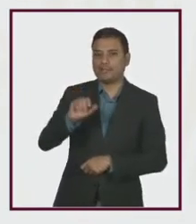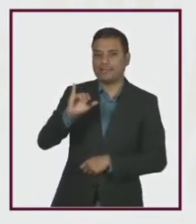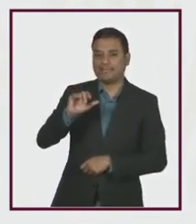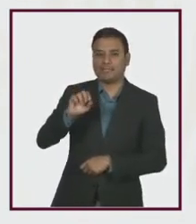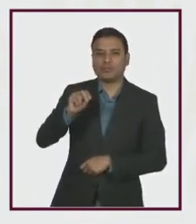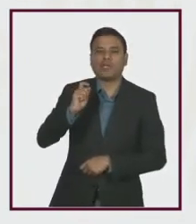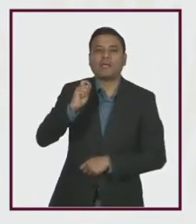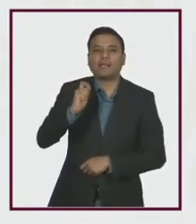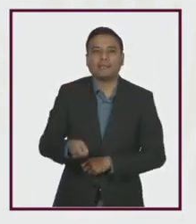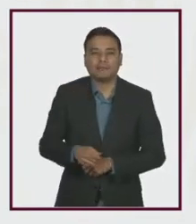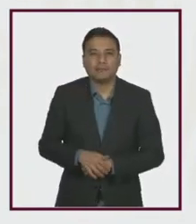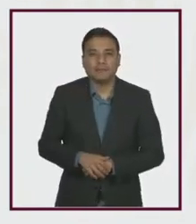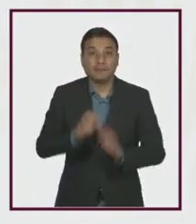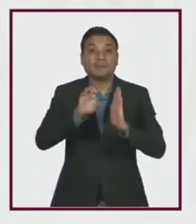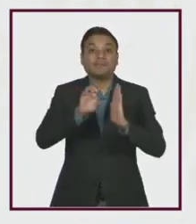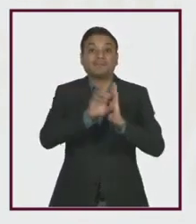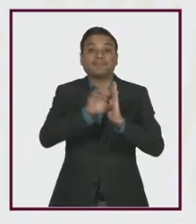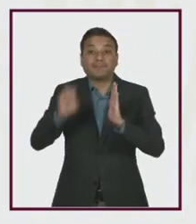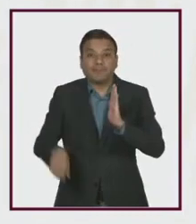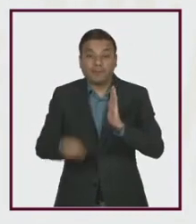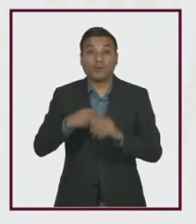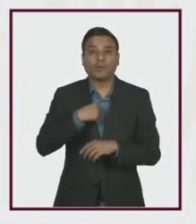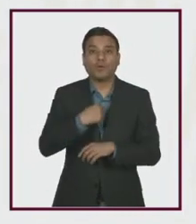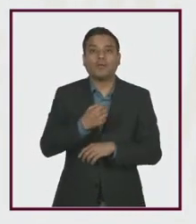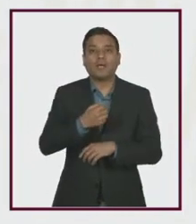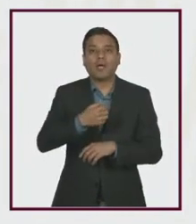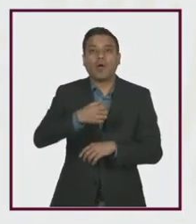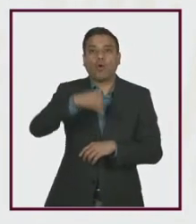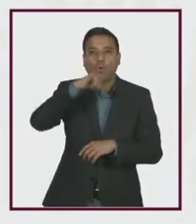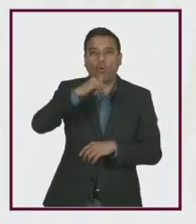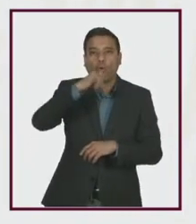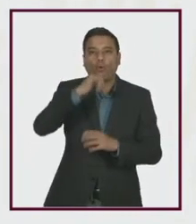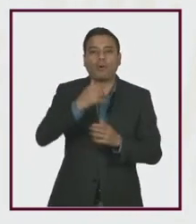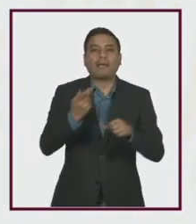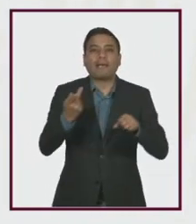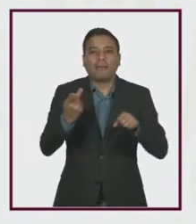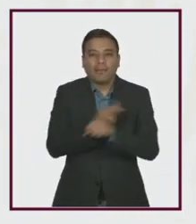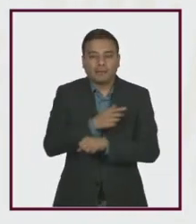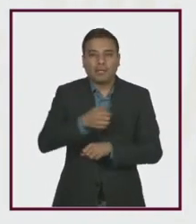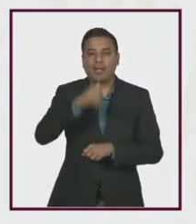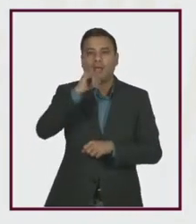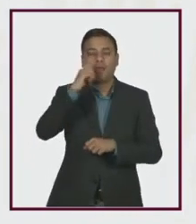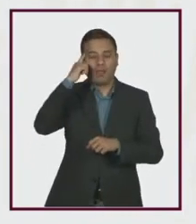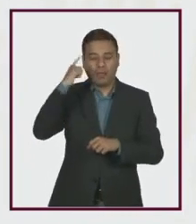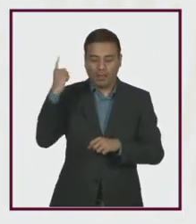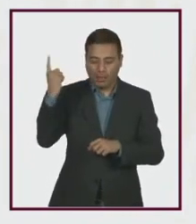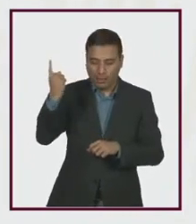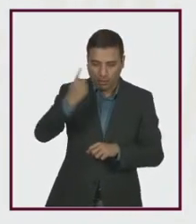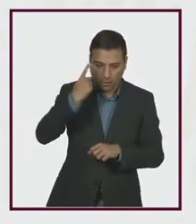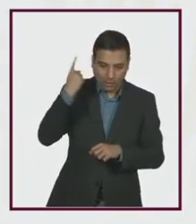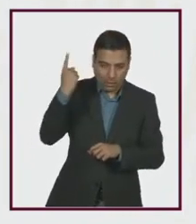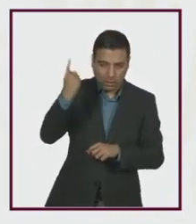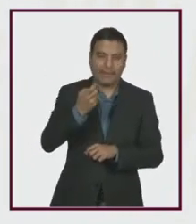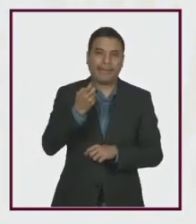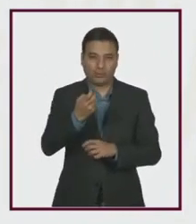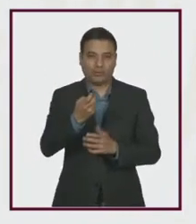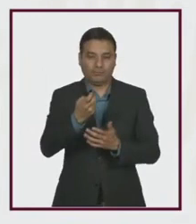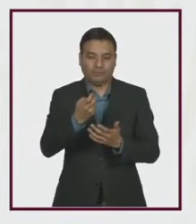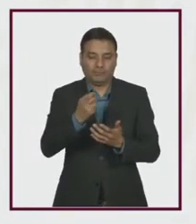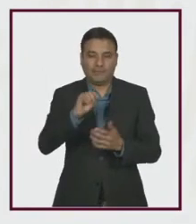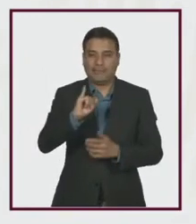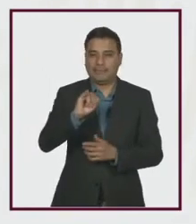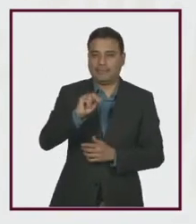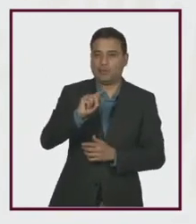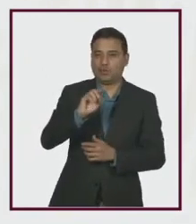tengo cuando consumo. Entonces, si bebo y me mareo, esa es una intoxicación por alcohol, ¿no? Si fumo y entonces me siento